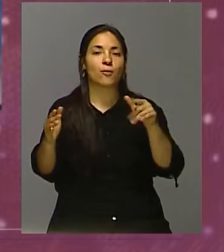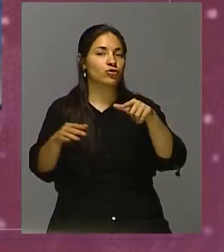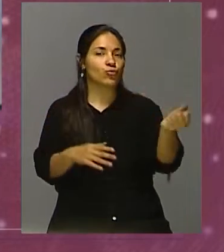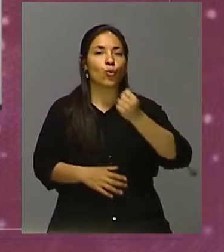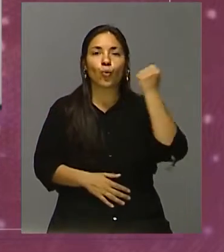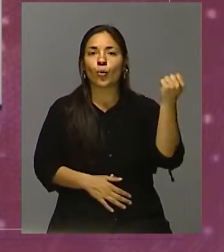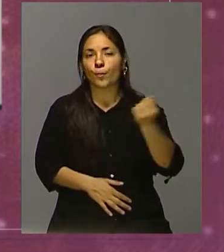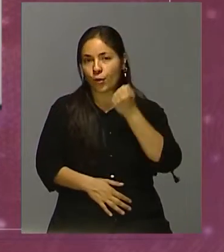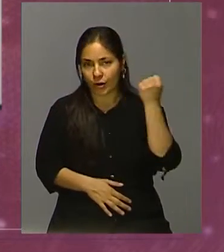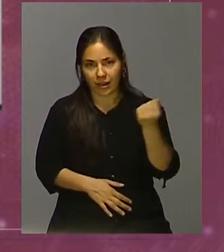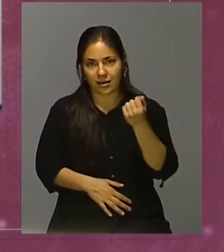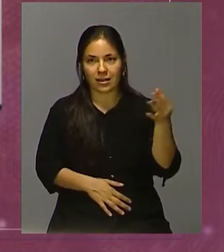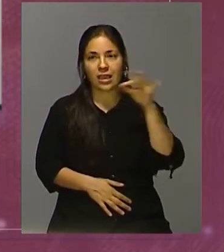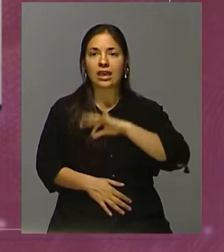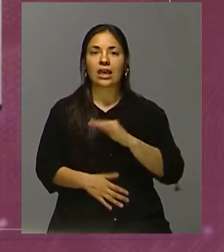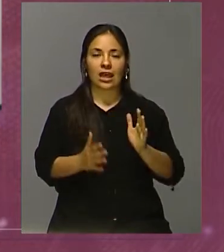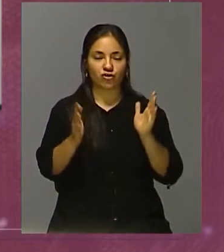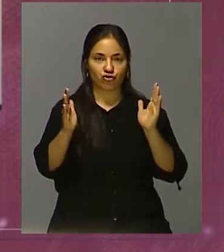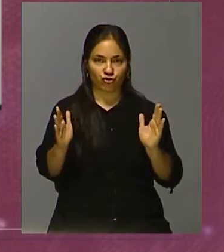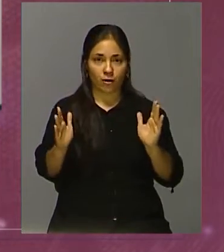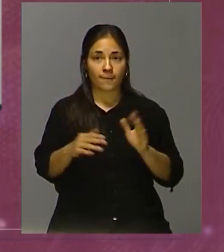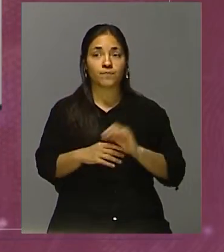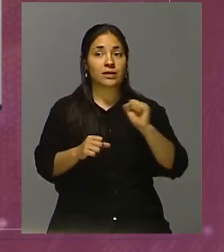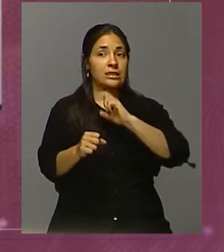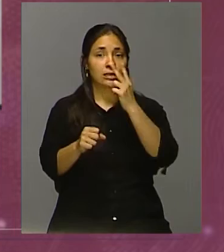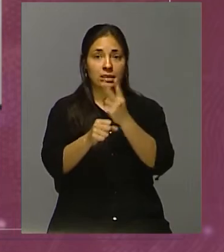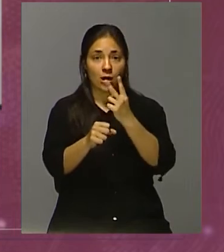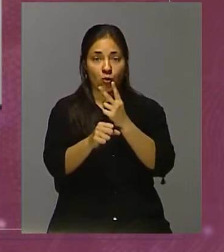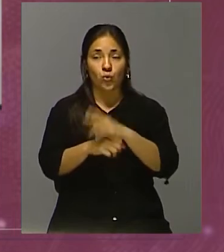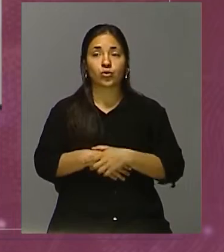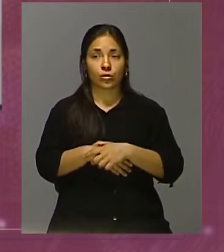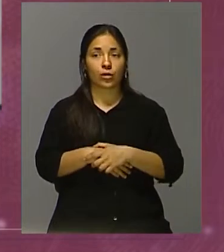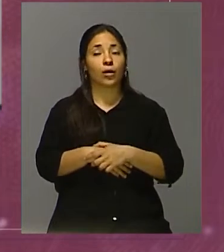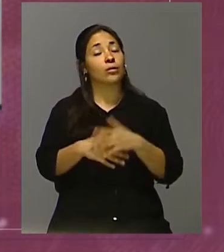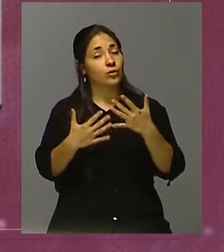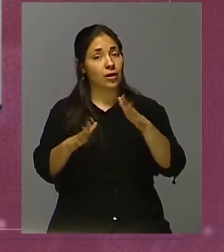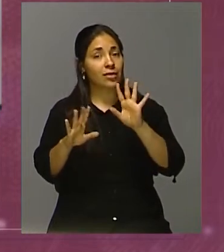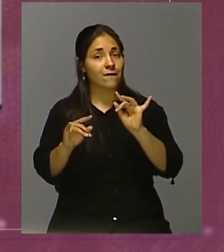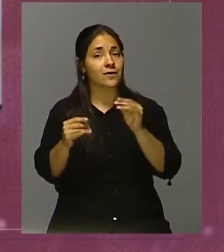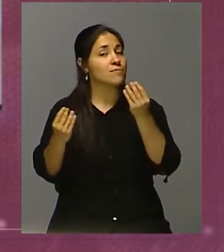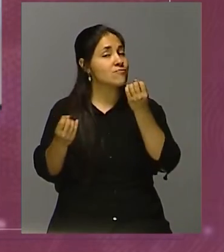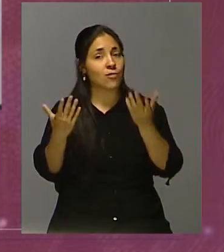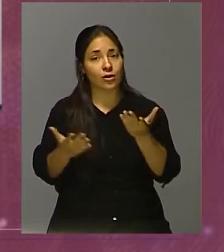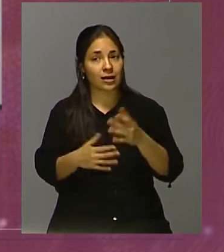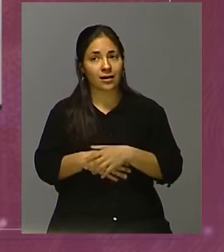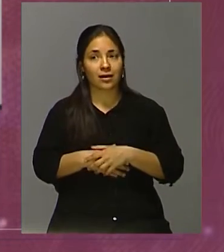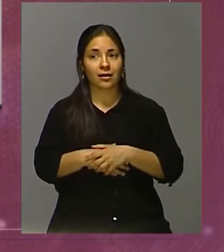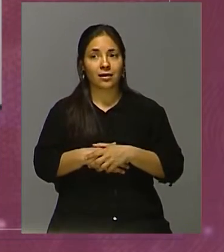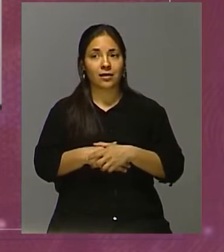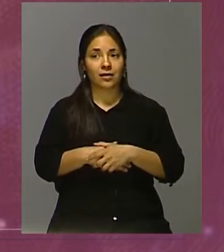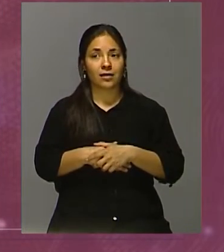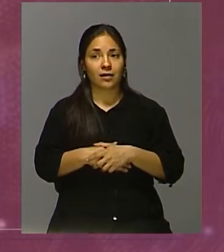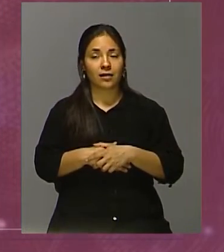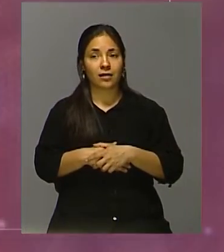primer elemento. El segundo es fuerte porque implica desagregar